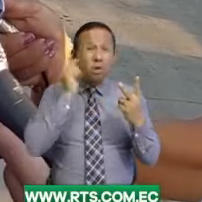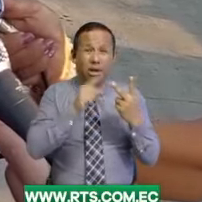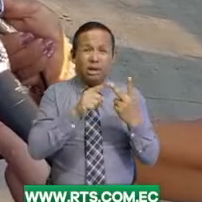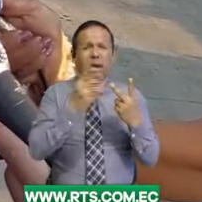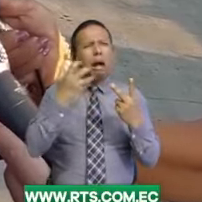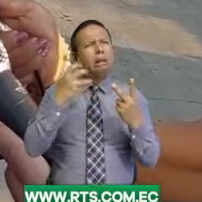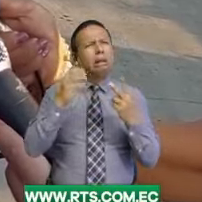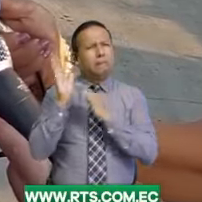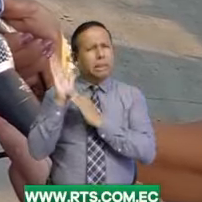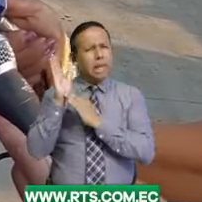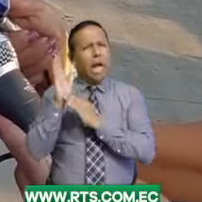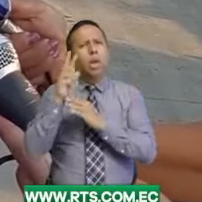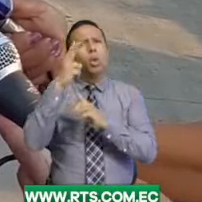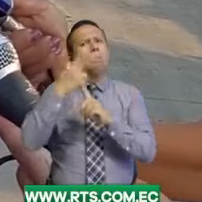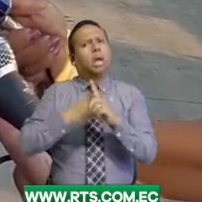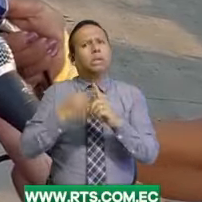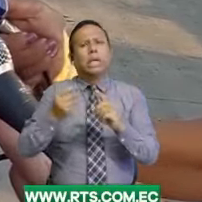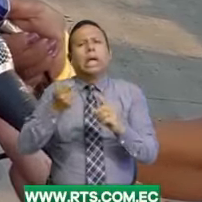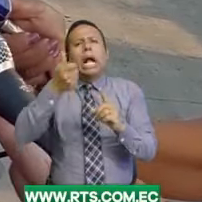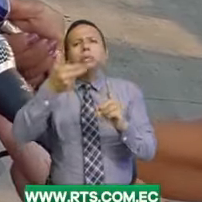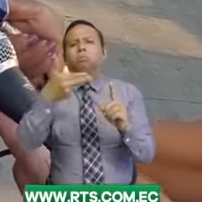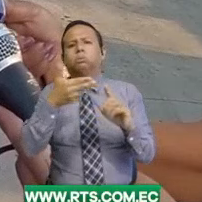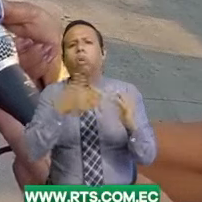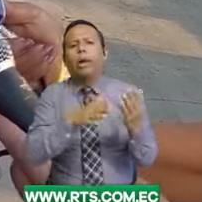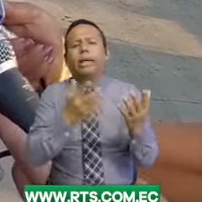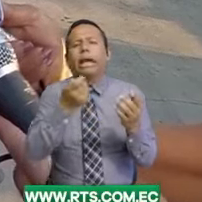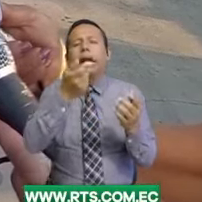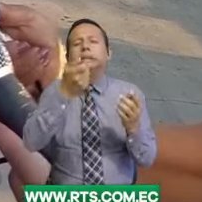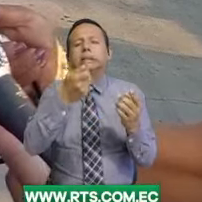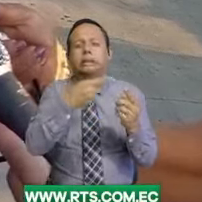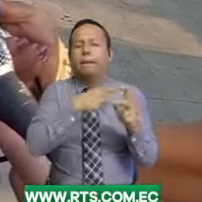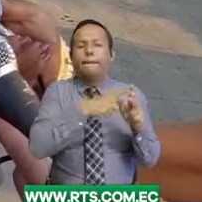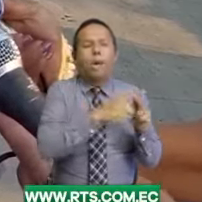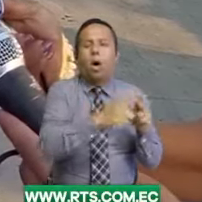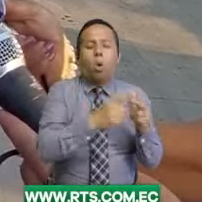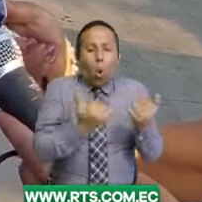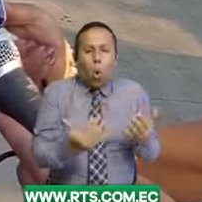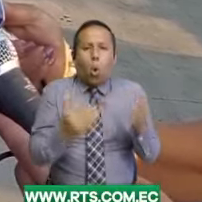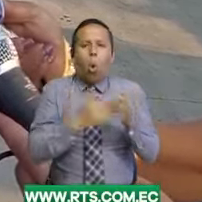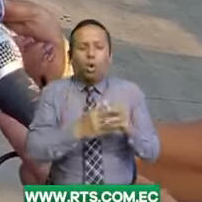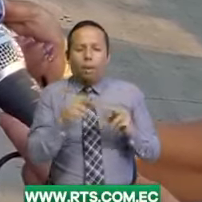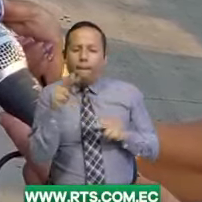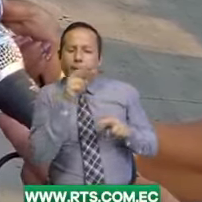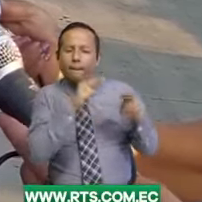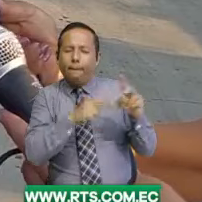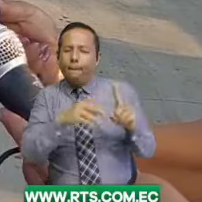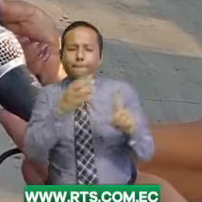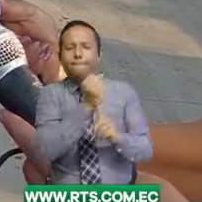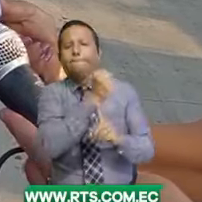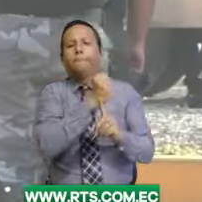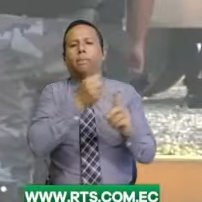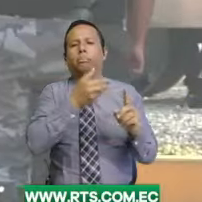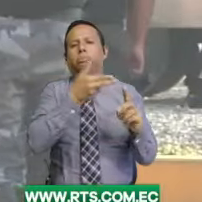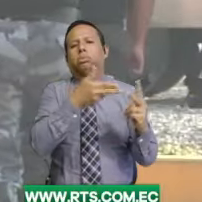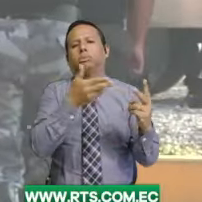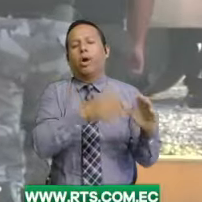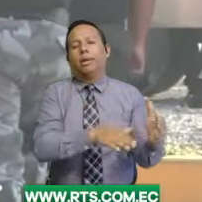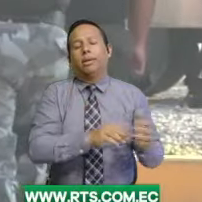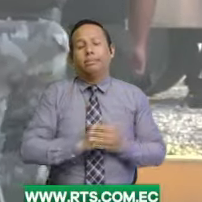atentado hace 2 meses y nosotros ya presumimos que ya el día de hoy la han estado vigilando para poder darse con este hecho.